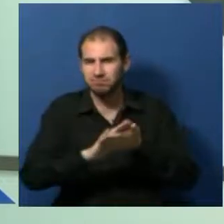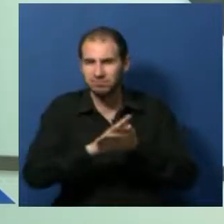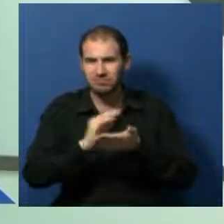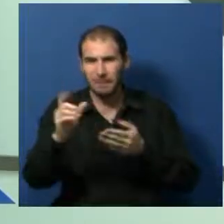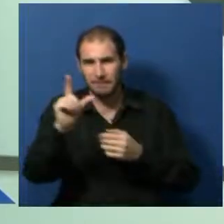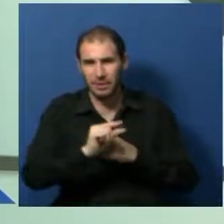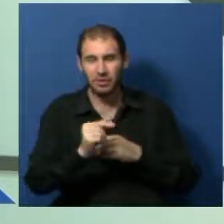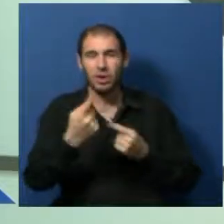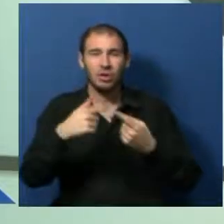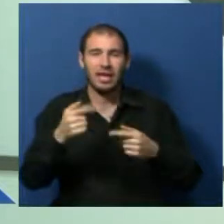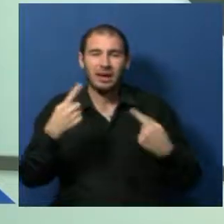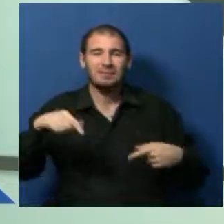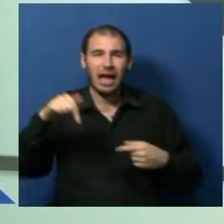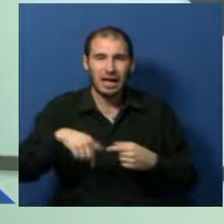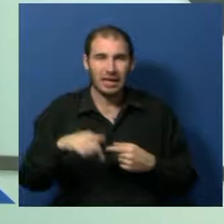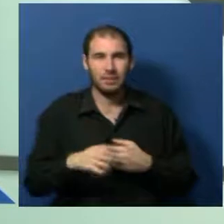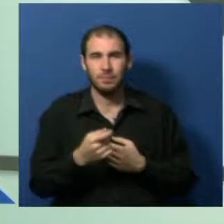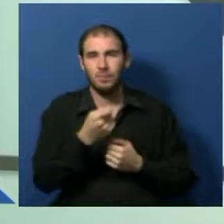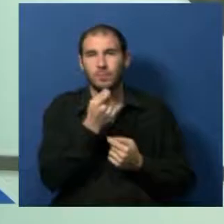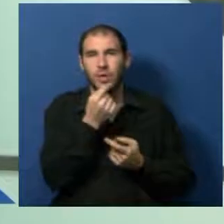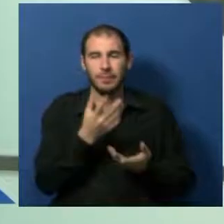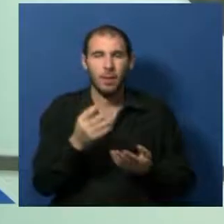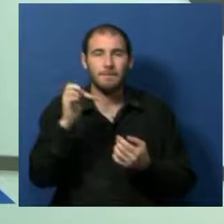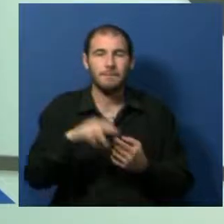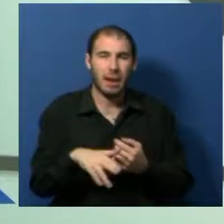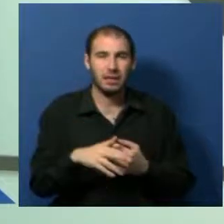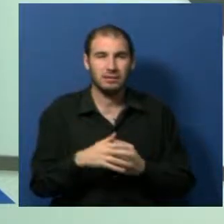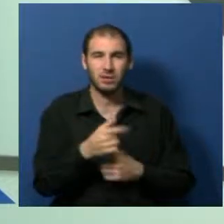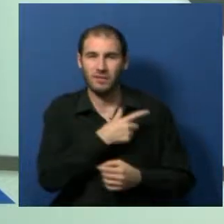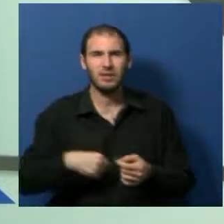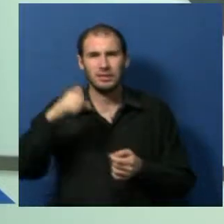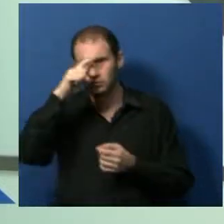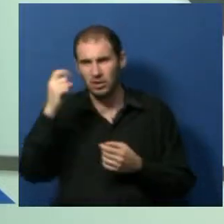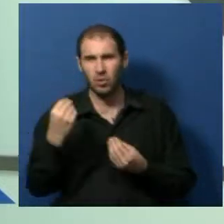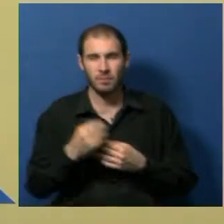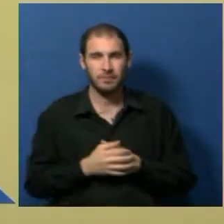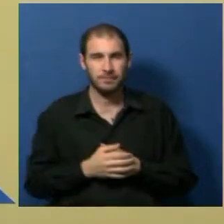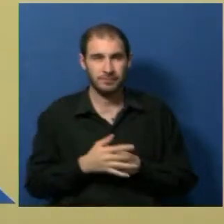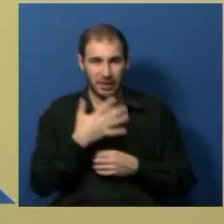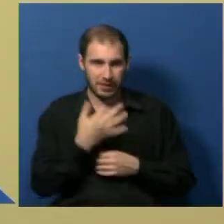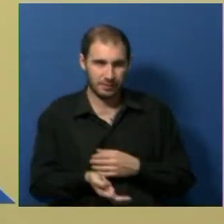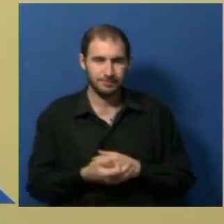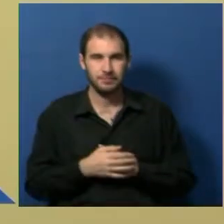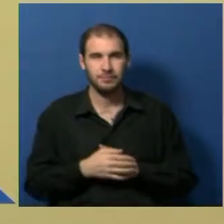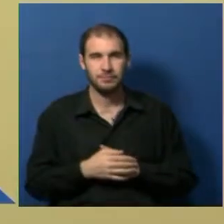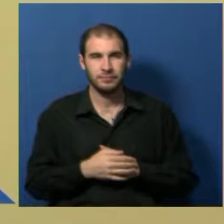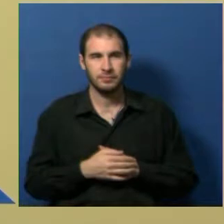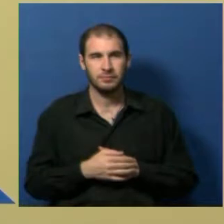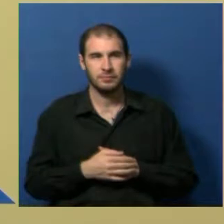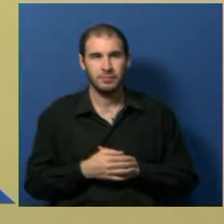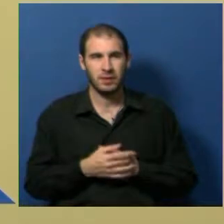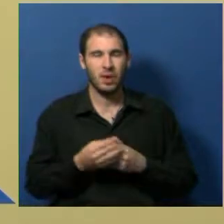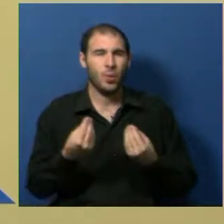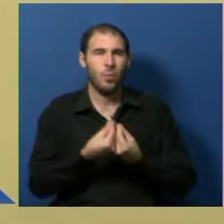privado con las herramientas que tenemos acá, sacando un poco las políticas del gobierno nacional? Es verdad, digamos, la gran